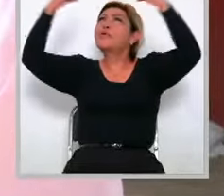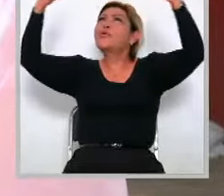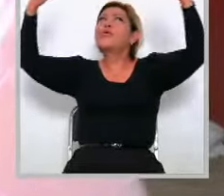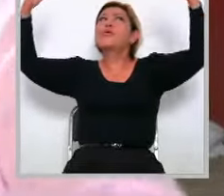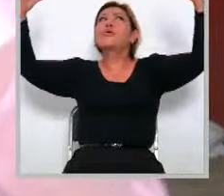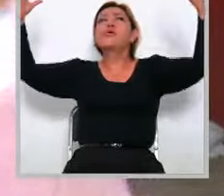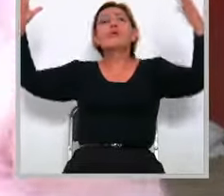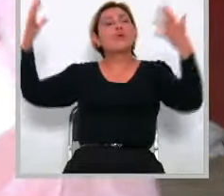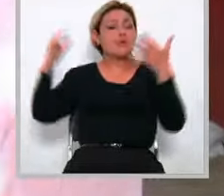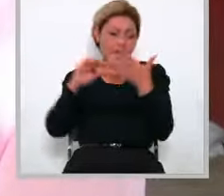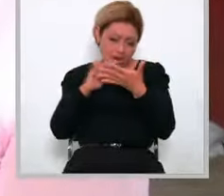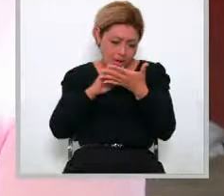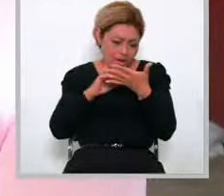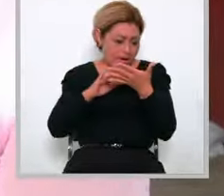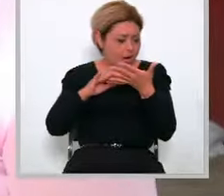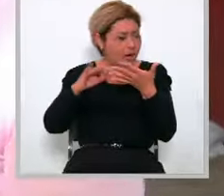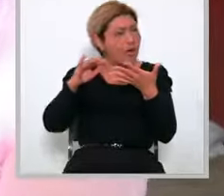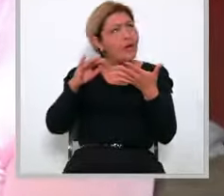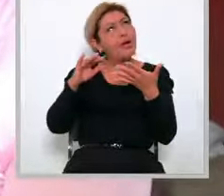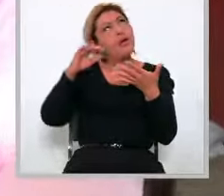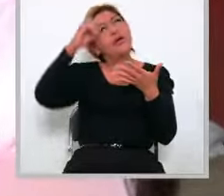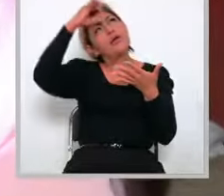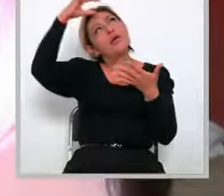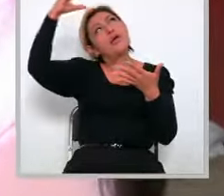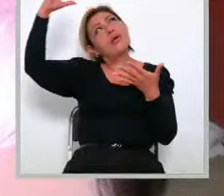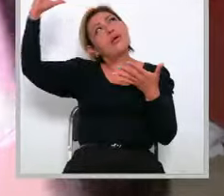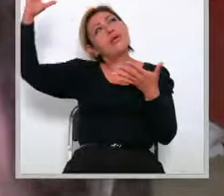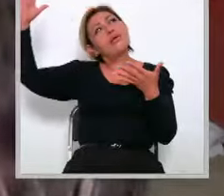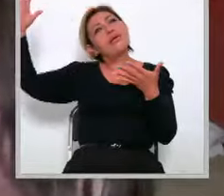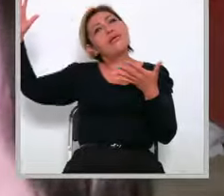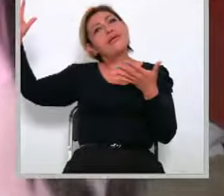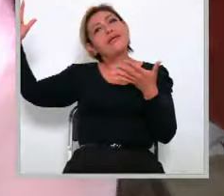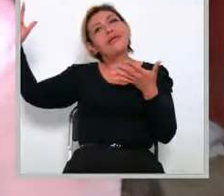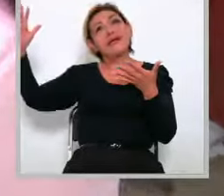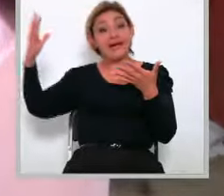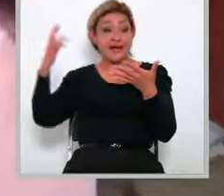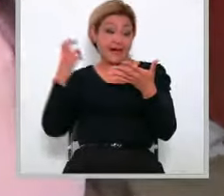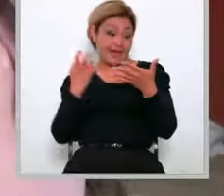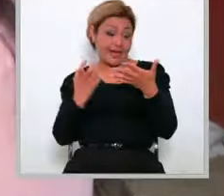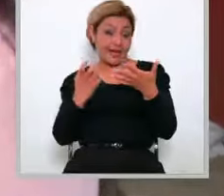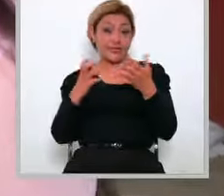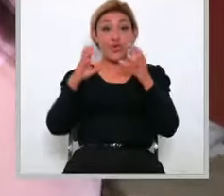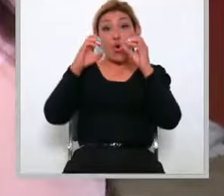tengan sueños que en algún momento pueden ser cumplidos.